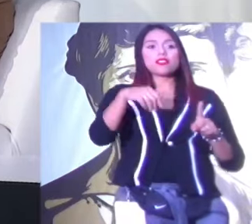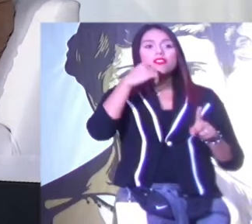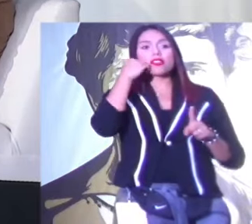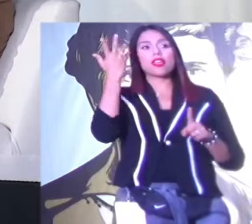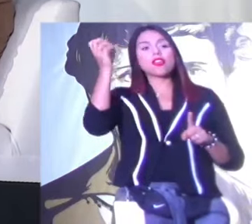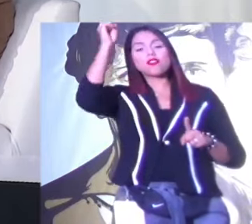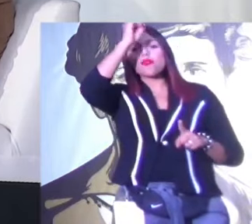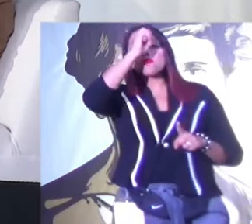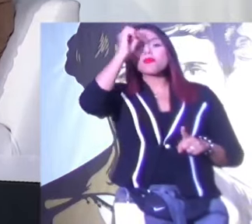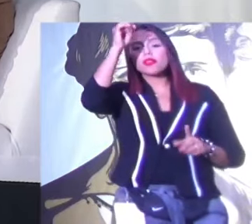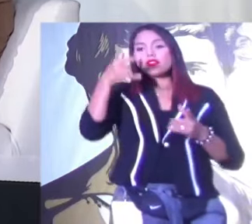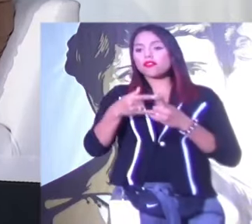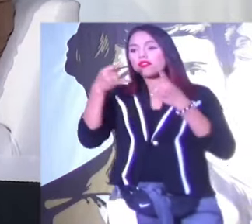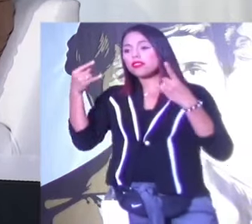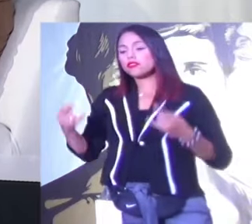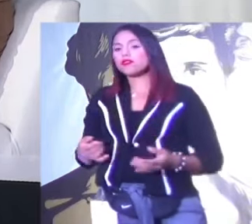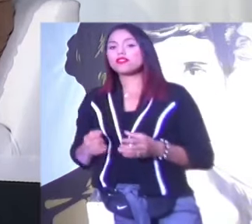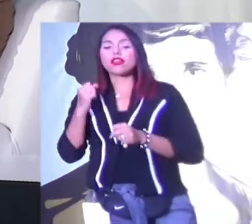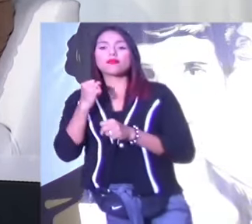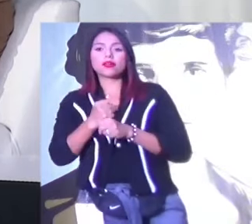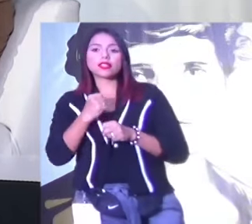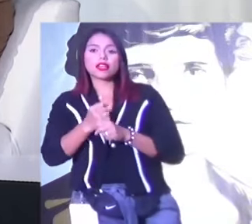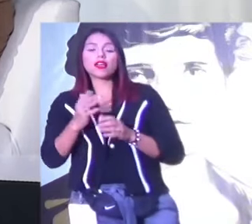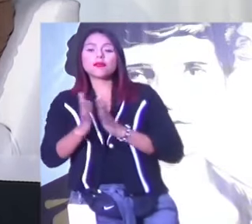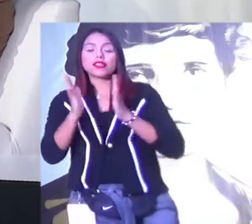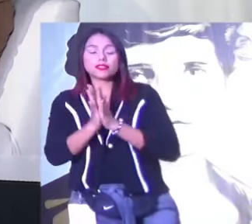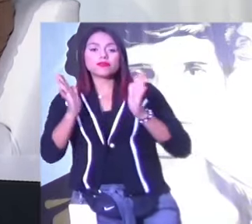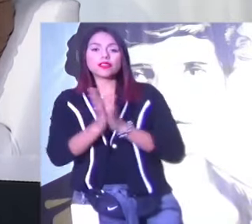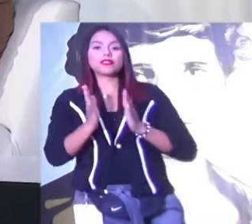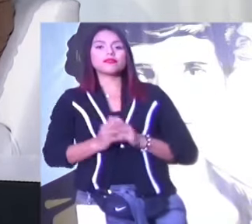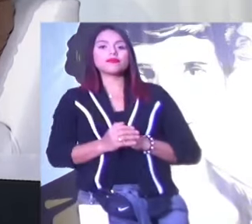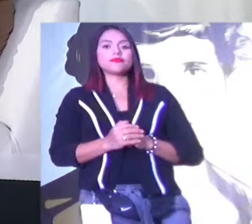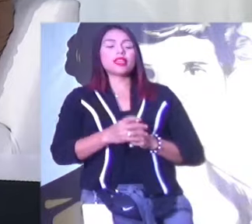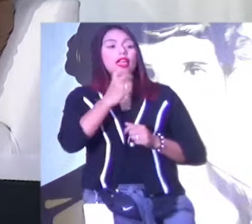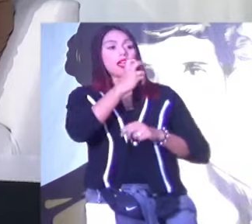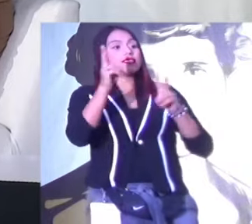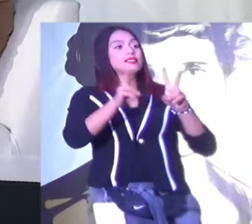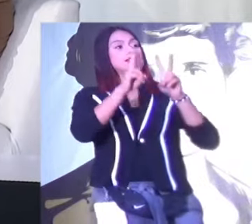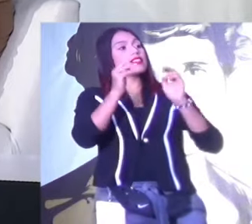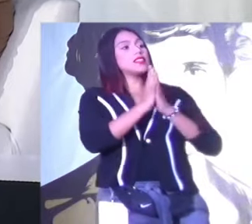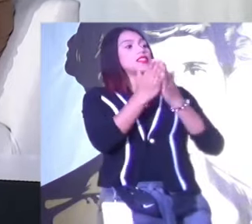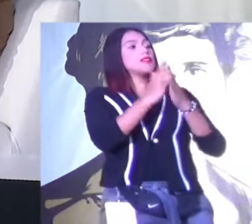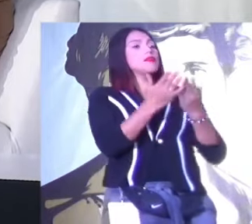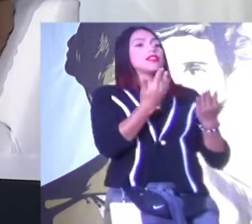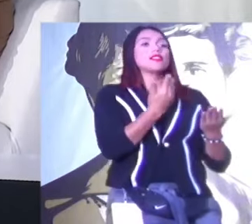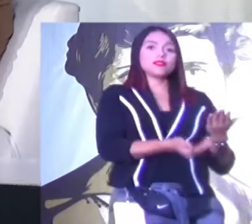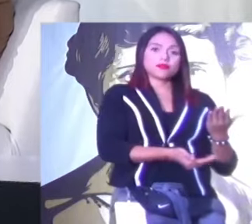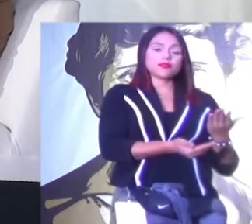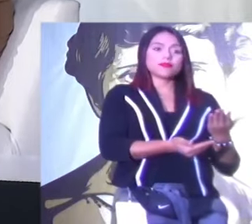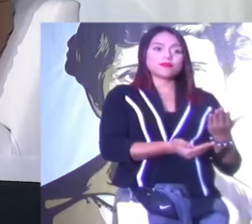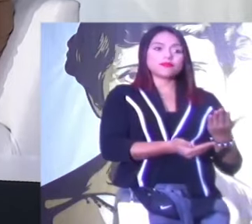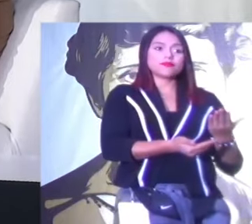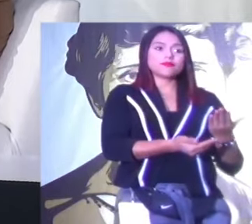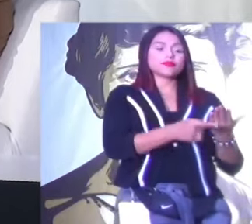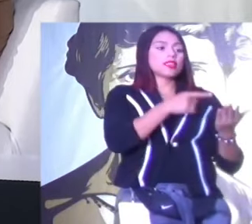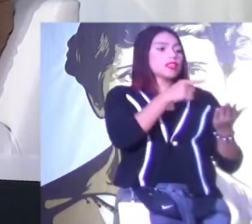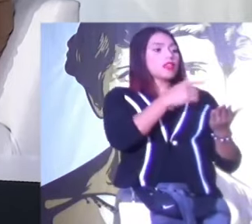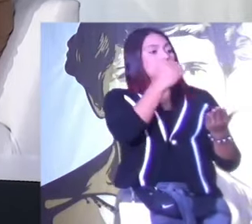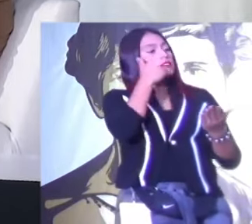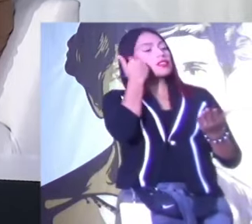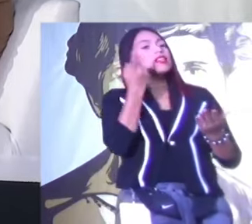que participan. Y asimismo... Pues de esos mismos se trata el libro, ¿no? Que tengan algo que decir ellos y si quieren